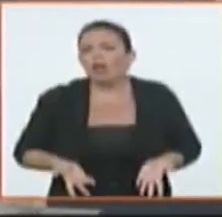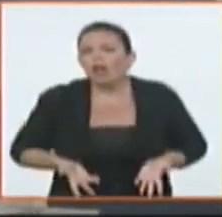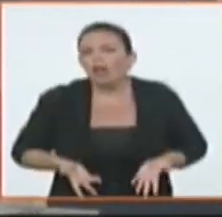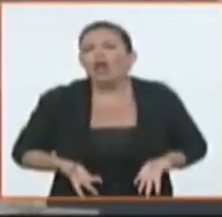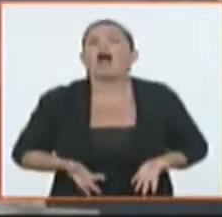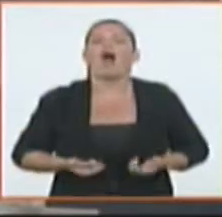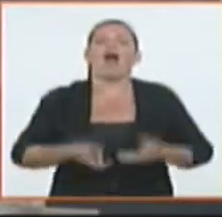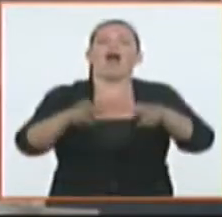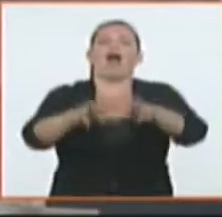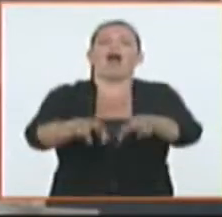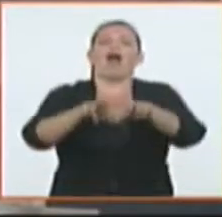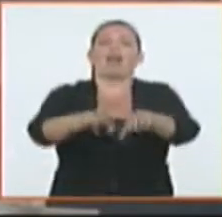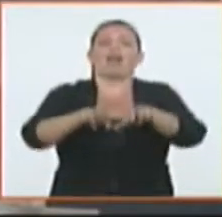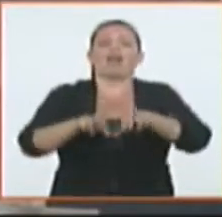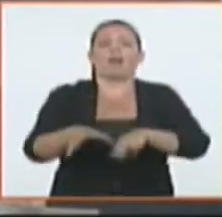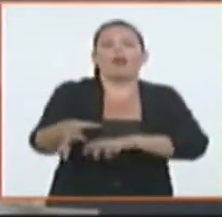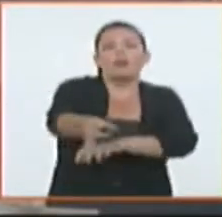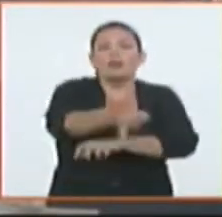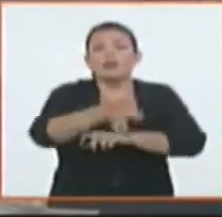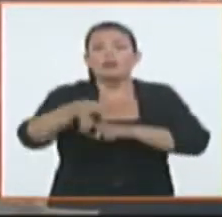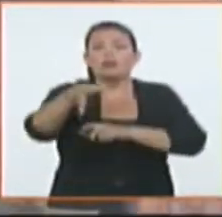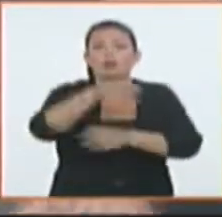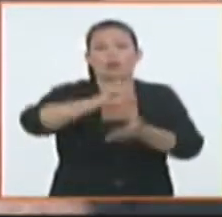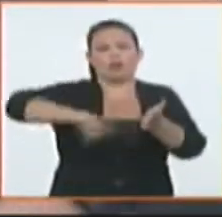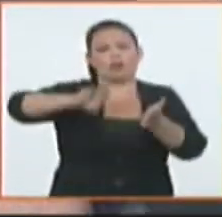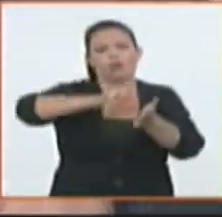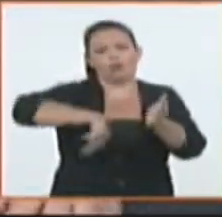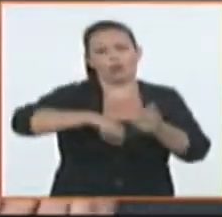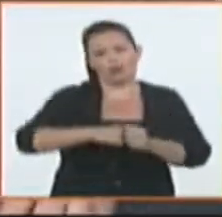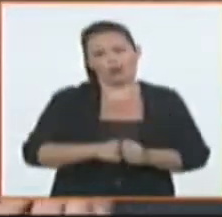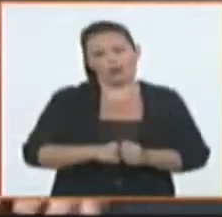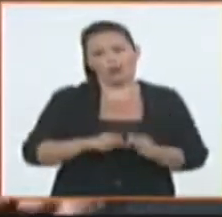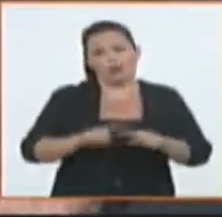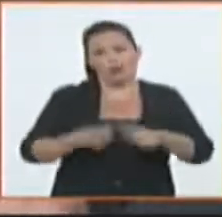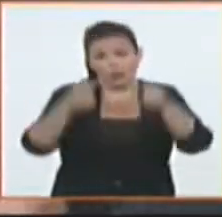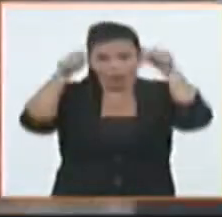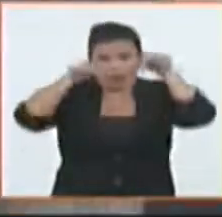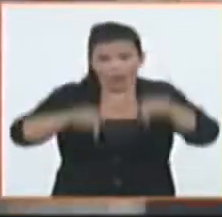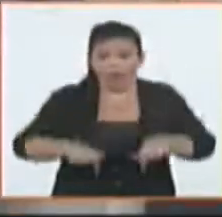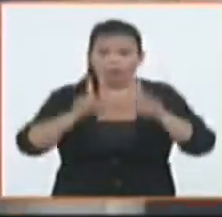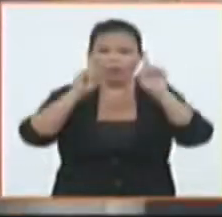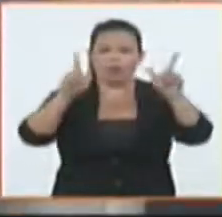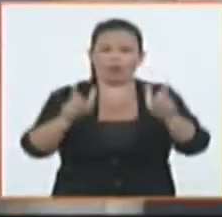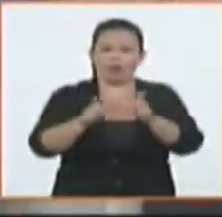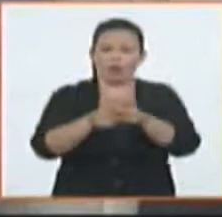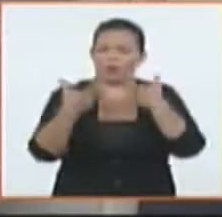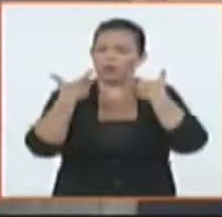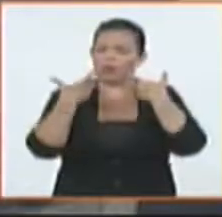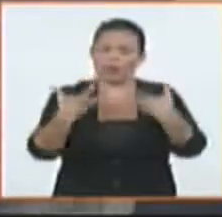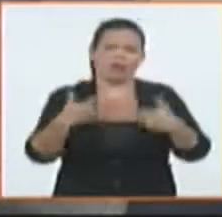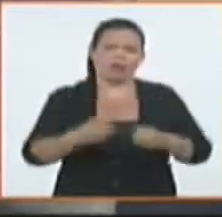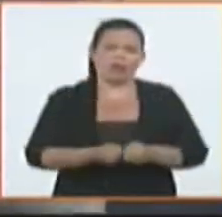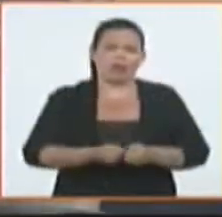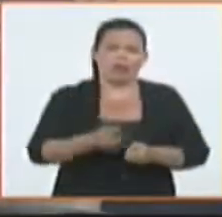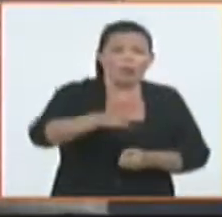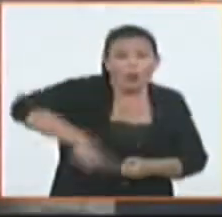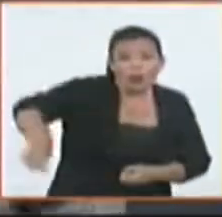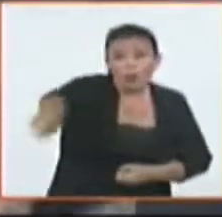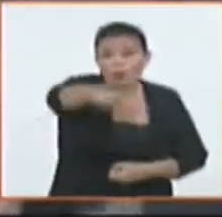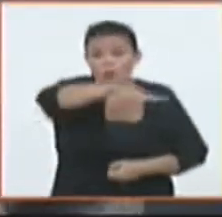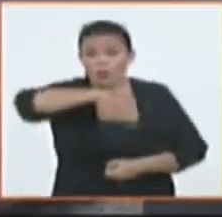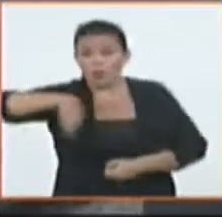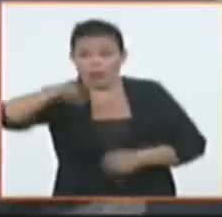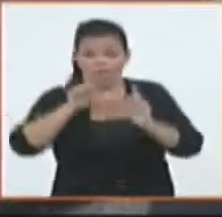eso ustedes son tan importantes y por eso nos interesaba tanto esta reunión con ustedes. Porque además ustedes están en el escenario fundamental, en los